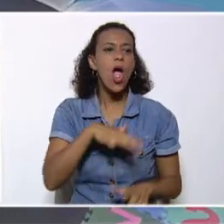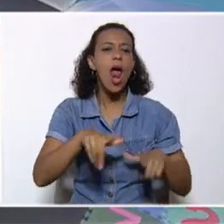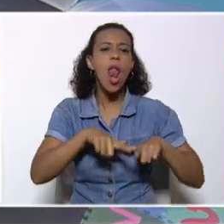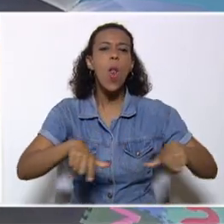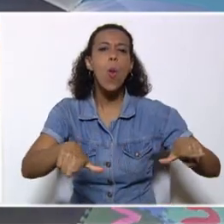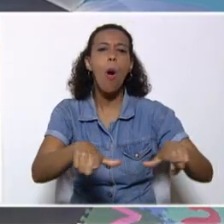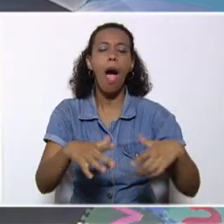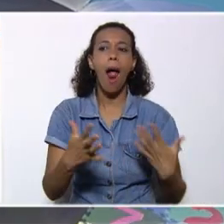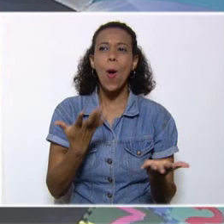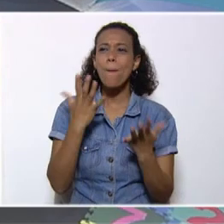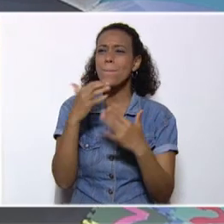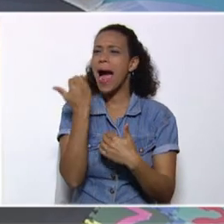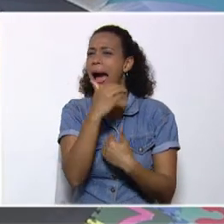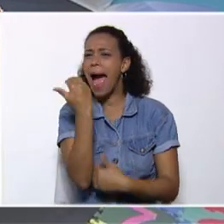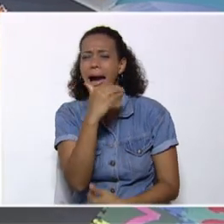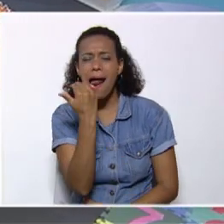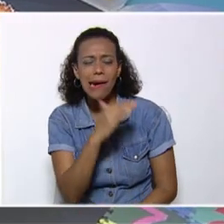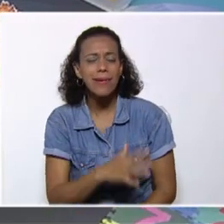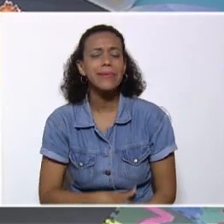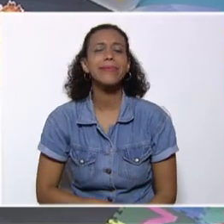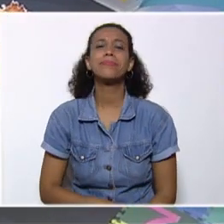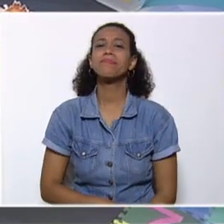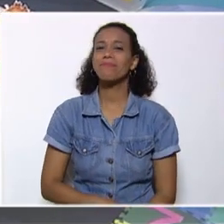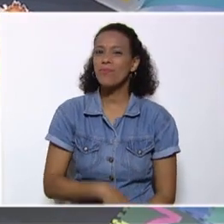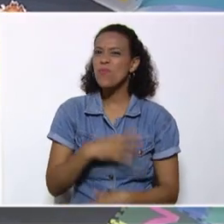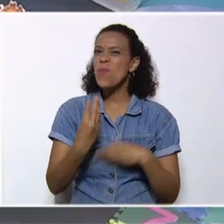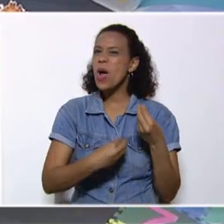nos vamos a reír muchísimo porque